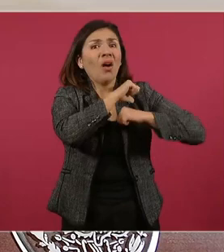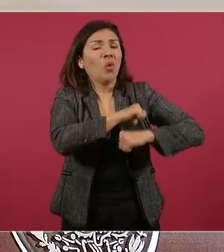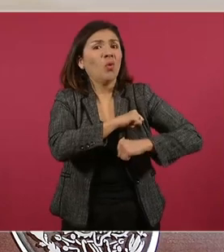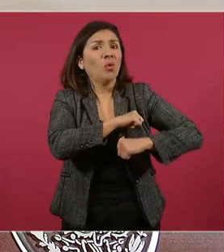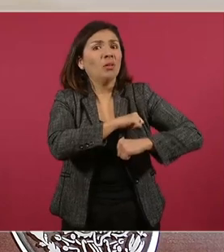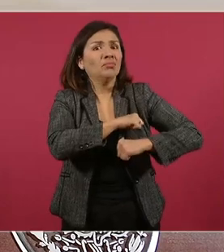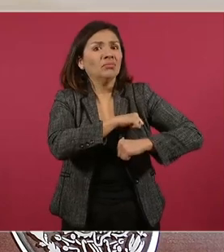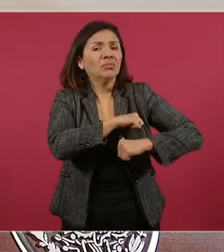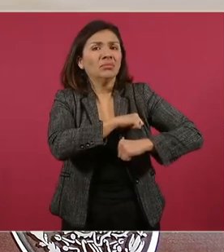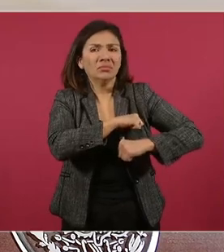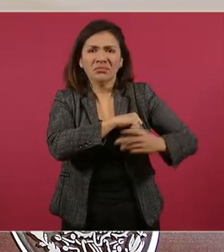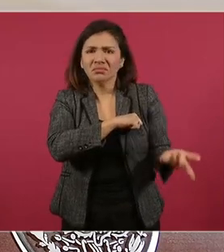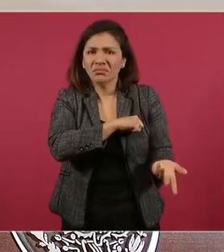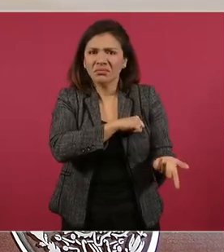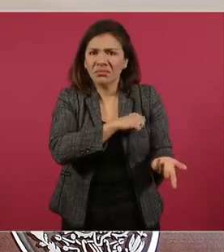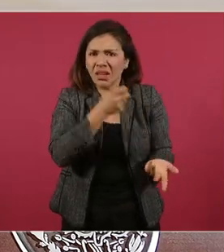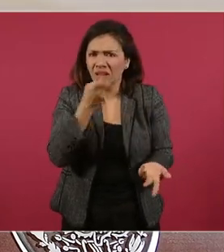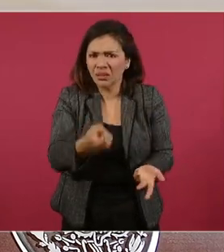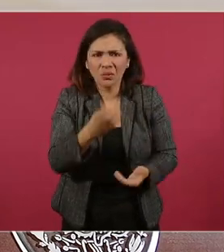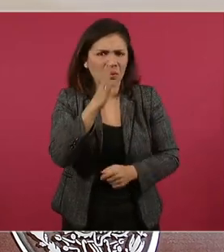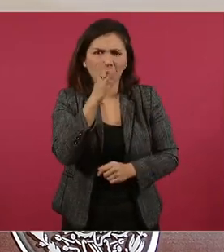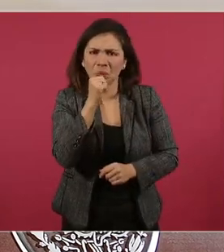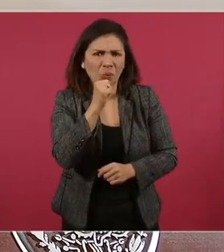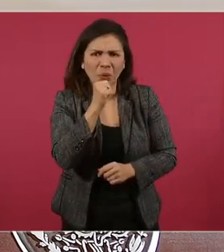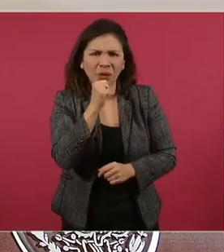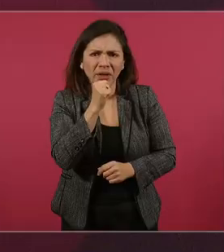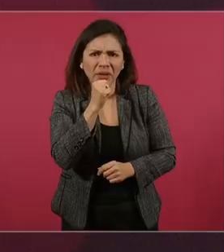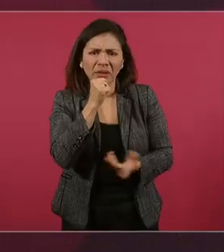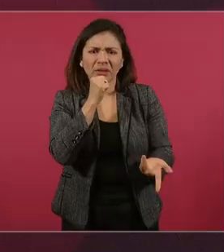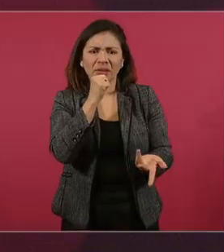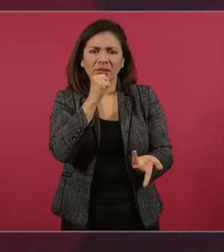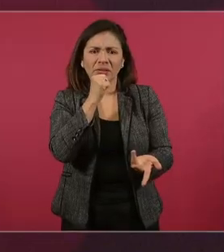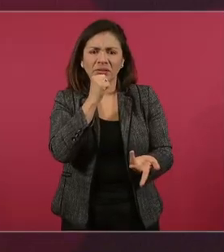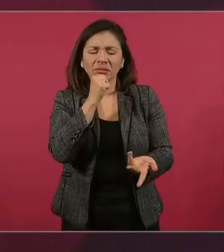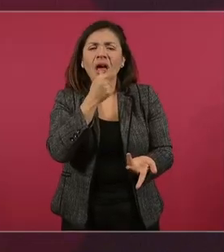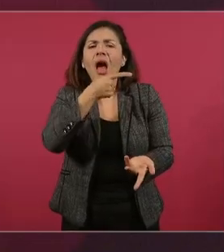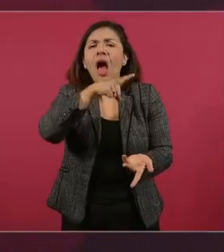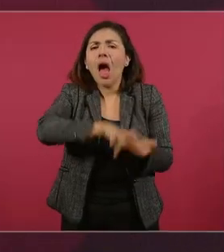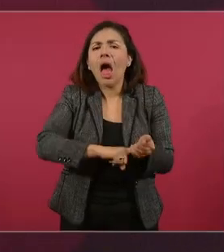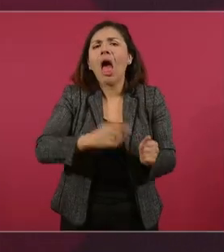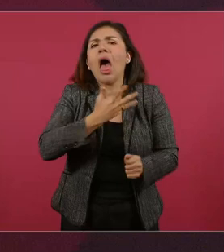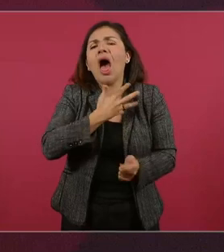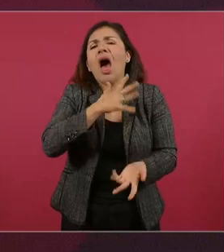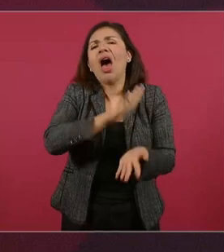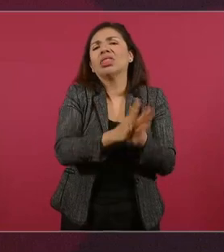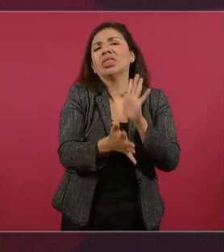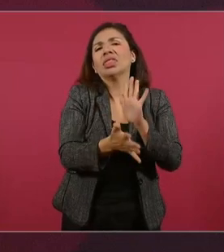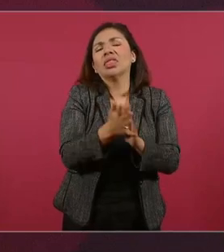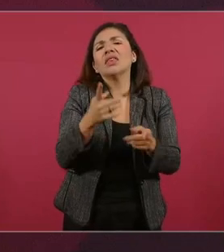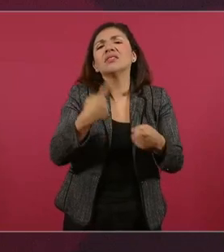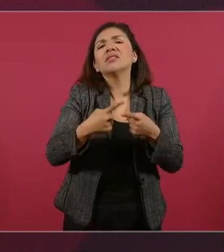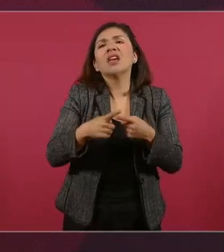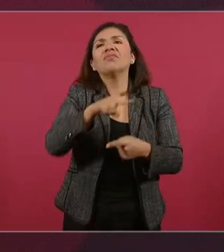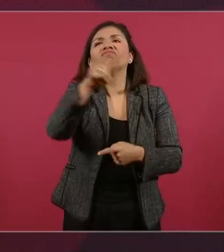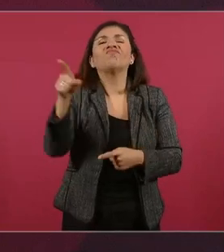Y esto no se puede hacer si no existe la complicidad de las autoridades.